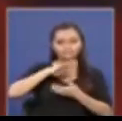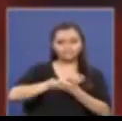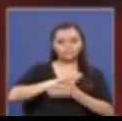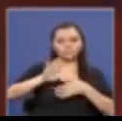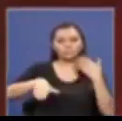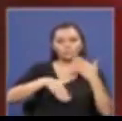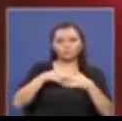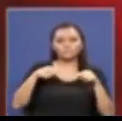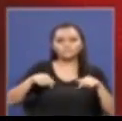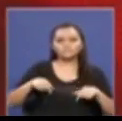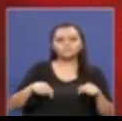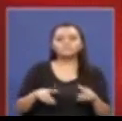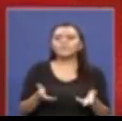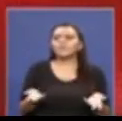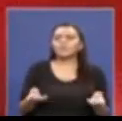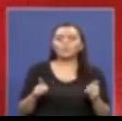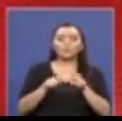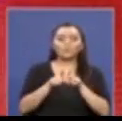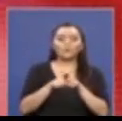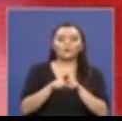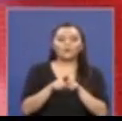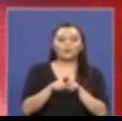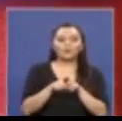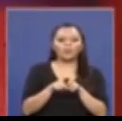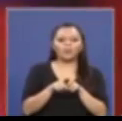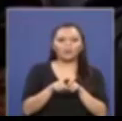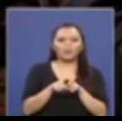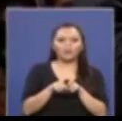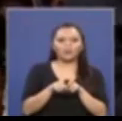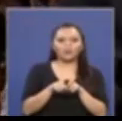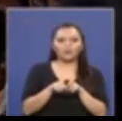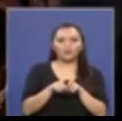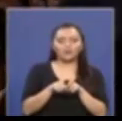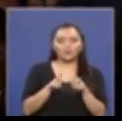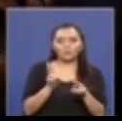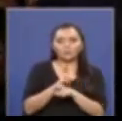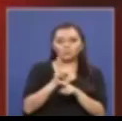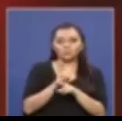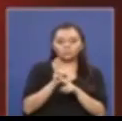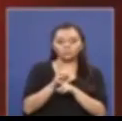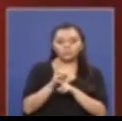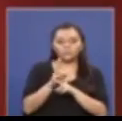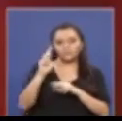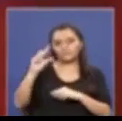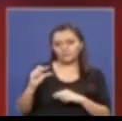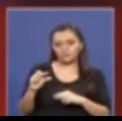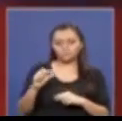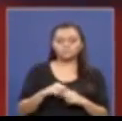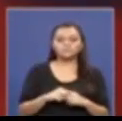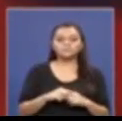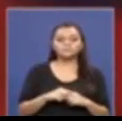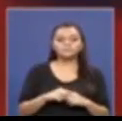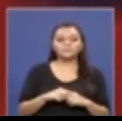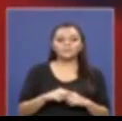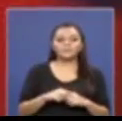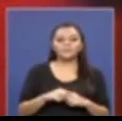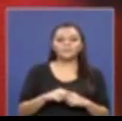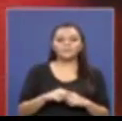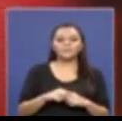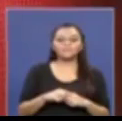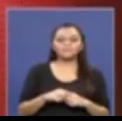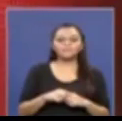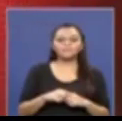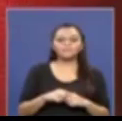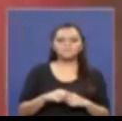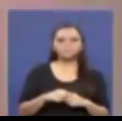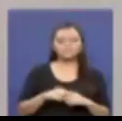así, ¿cómo se dice? Aplanamos un poco la curva de carga, presidente. Sin grandes picos, ¿ok? Y transmisión y distribución,